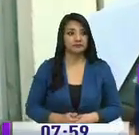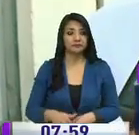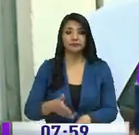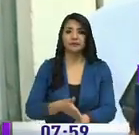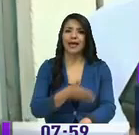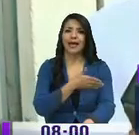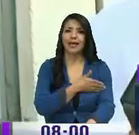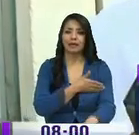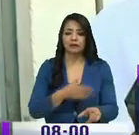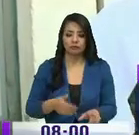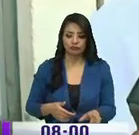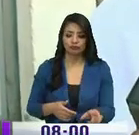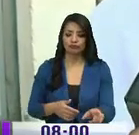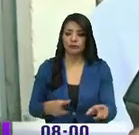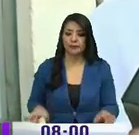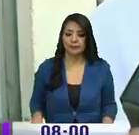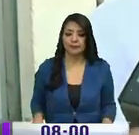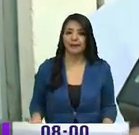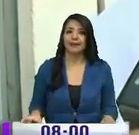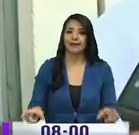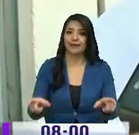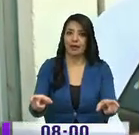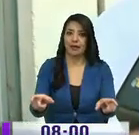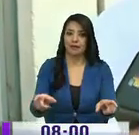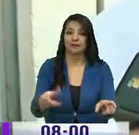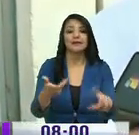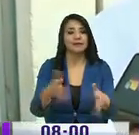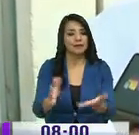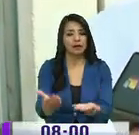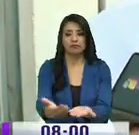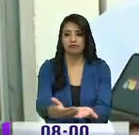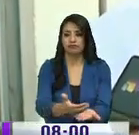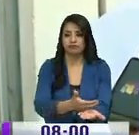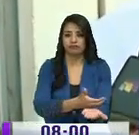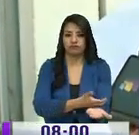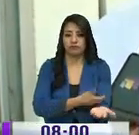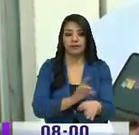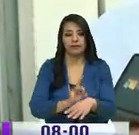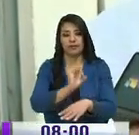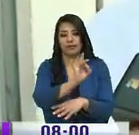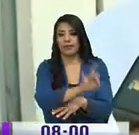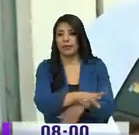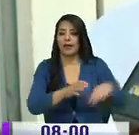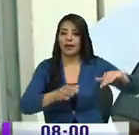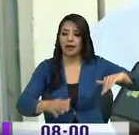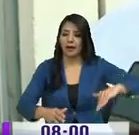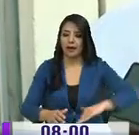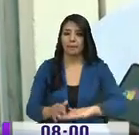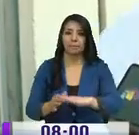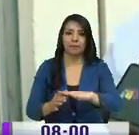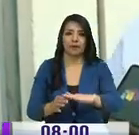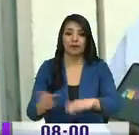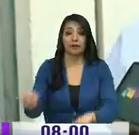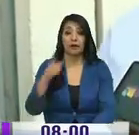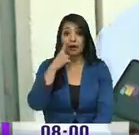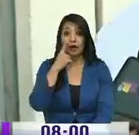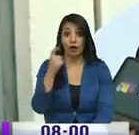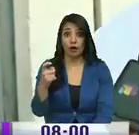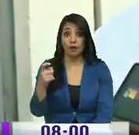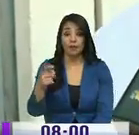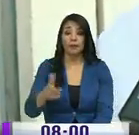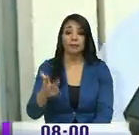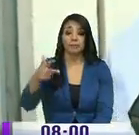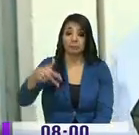un muro de la vereda, ese muro lo quitaron y lo dejaron como una rampa. Y esa rampa sirvió para que el carro coja,